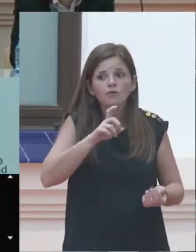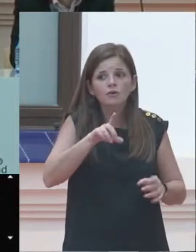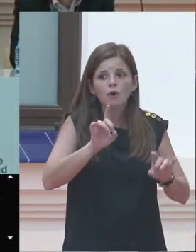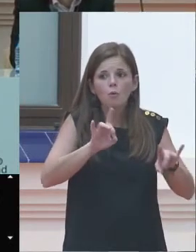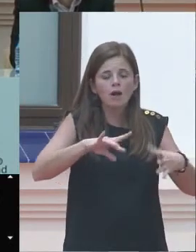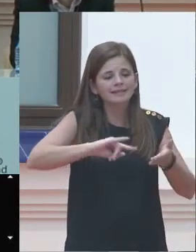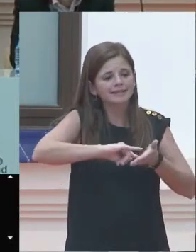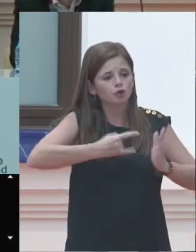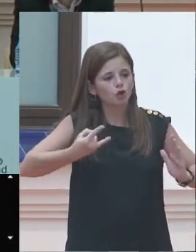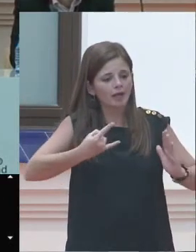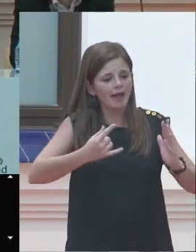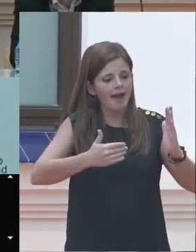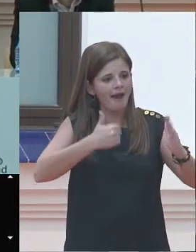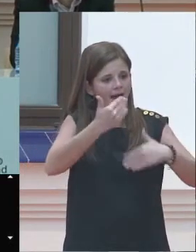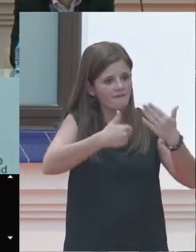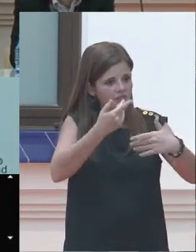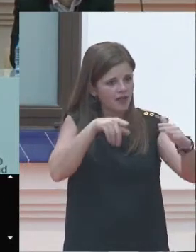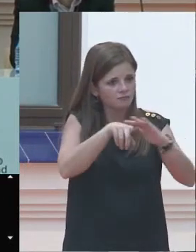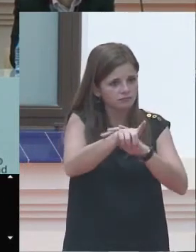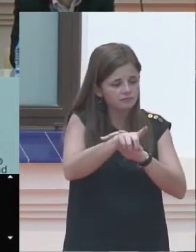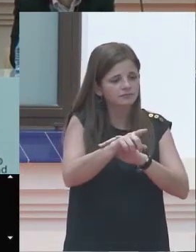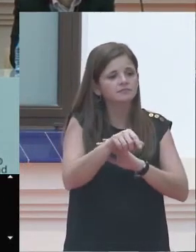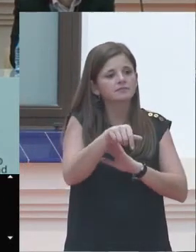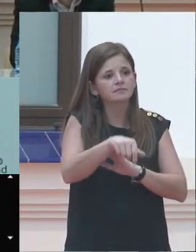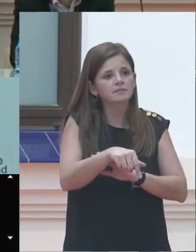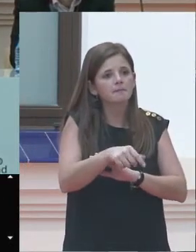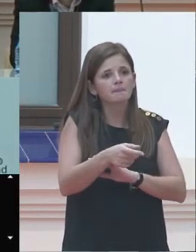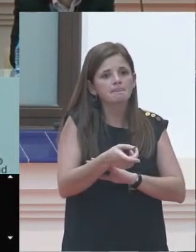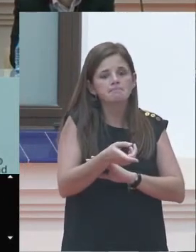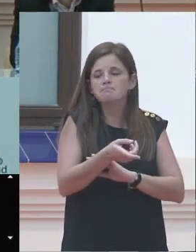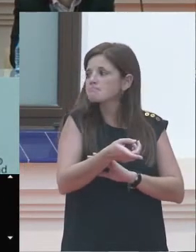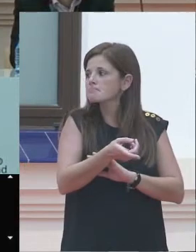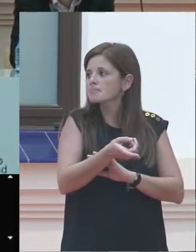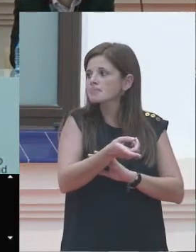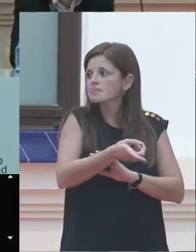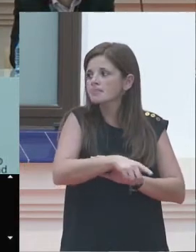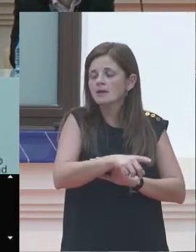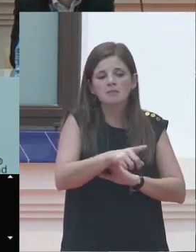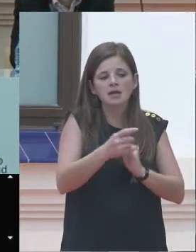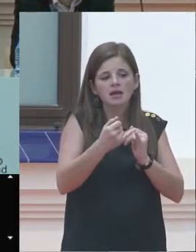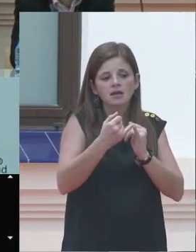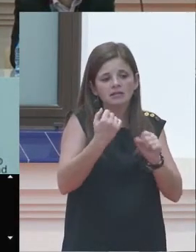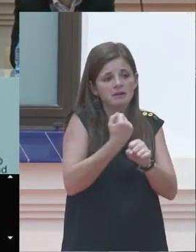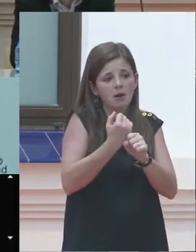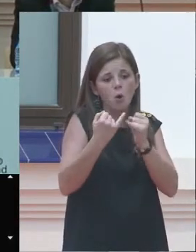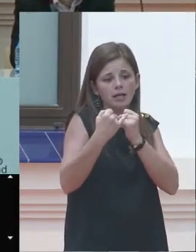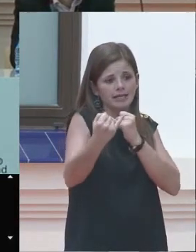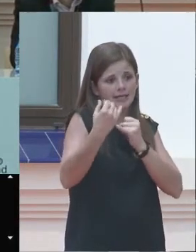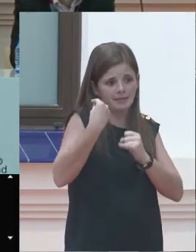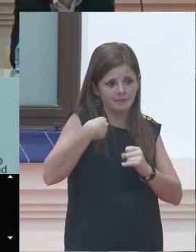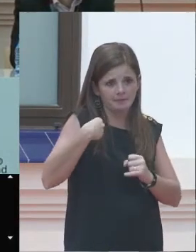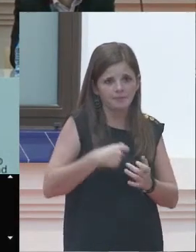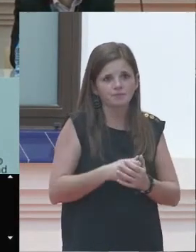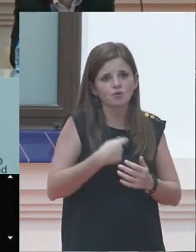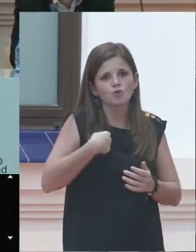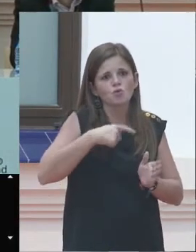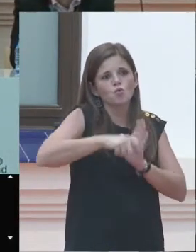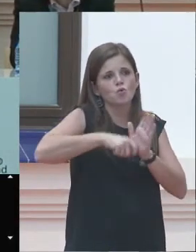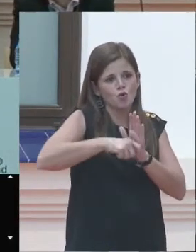la tecnología avanza, el uso y la accesibilidad de la misma pues corra en la misma línea, ¿no? Y bueno, tampoco quería enrollarme mucho